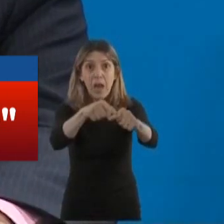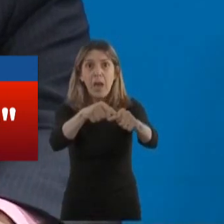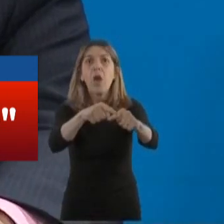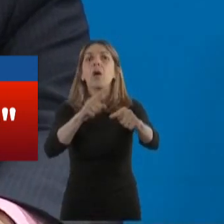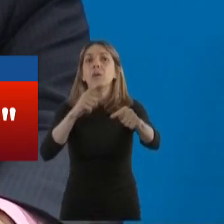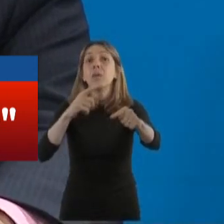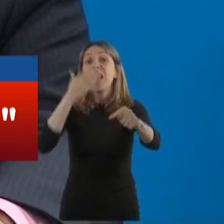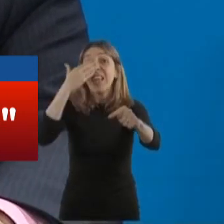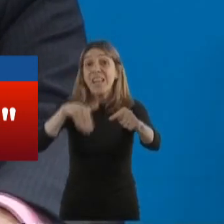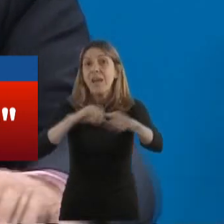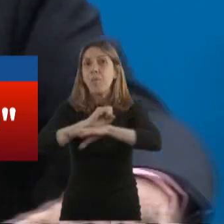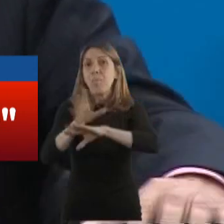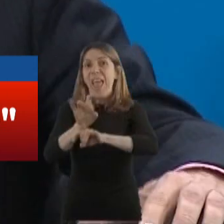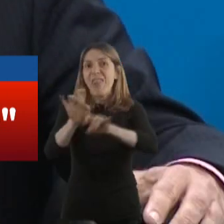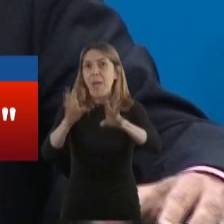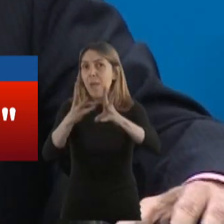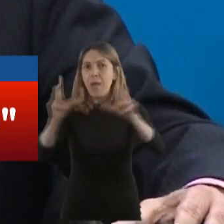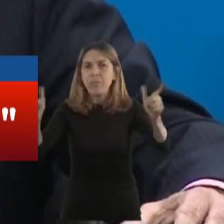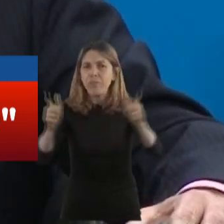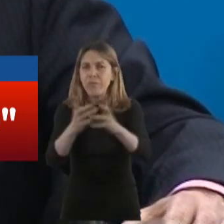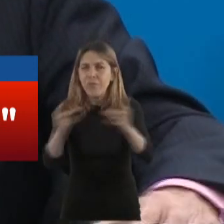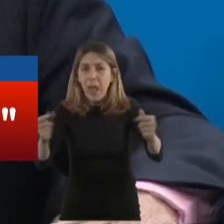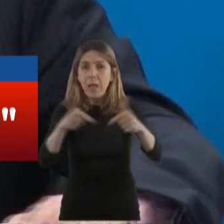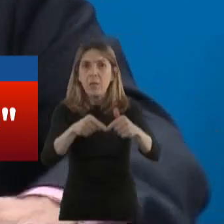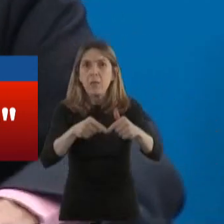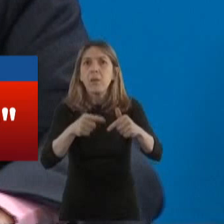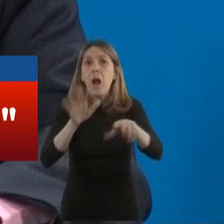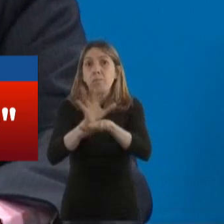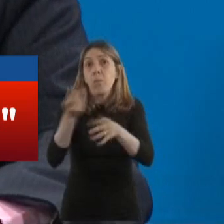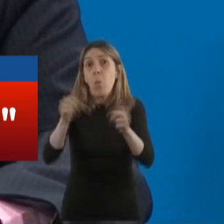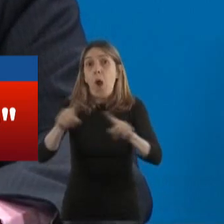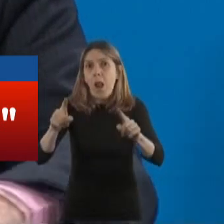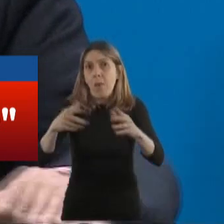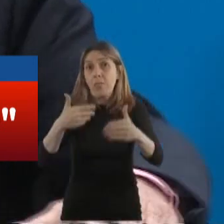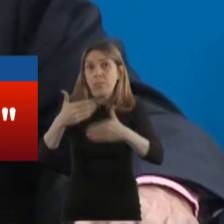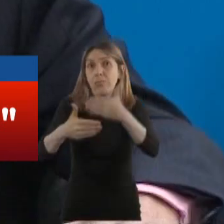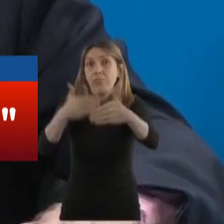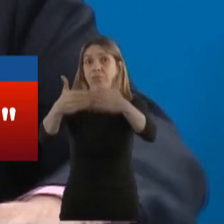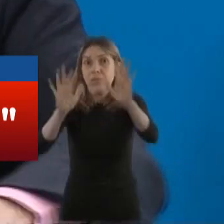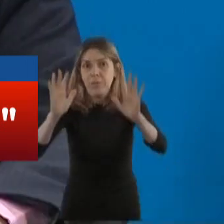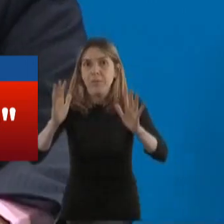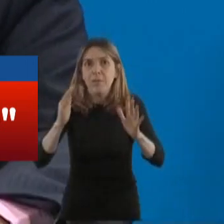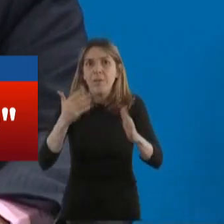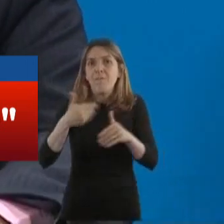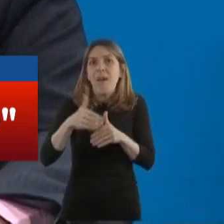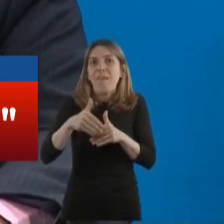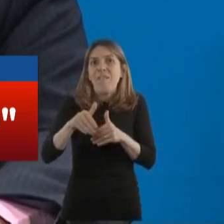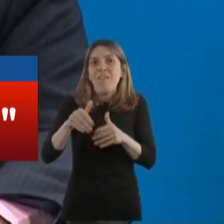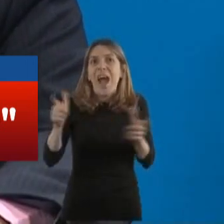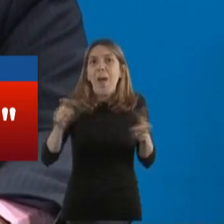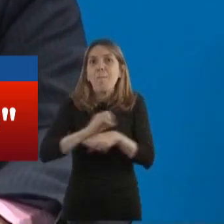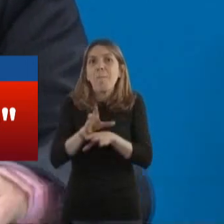recuperación inmediata de la pandemia, estamos viviendo un momento de recuperación inmediata de la pandemia, de salida de la pandemia y